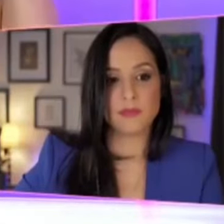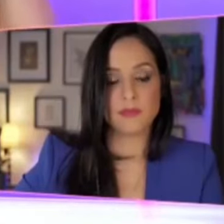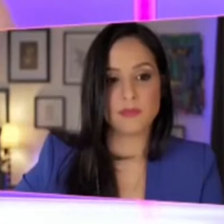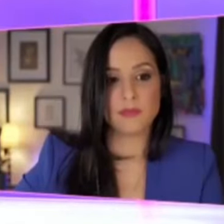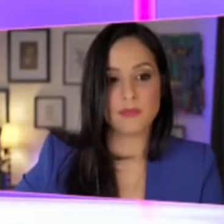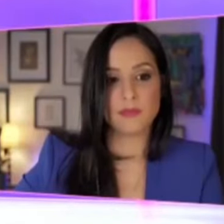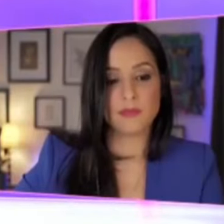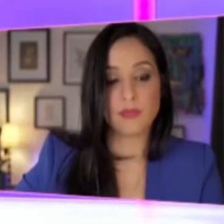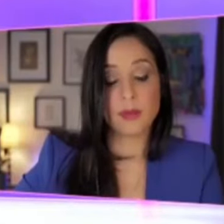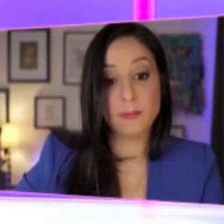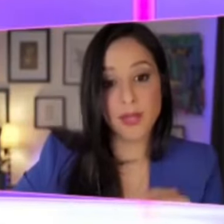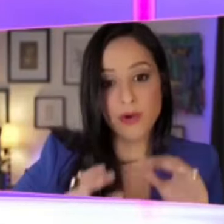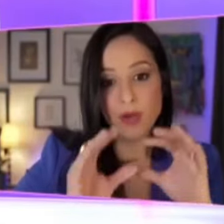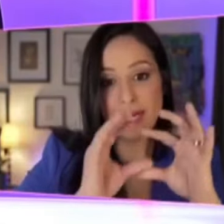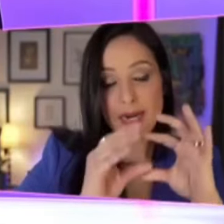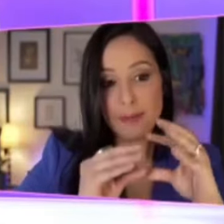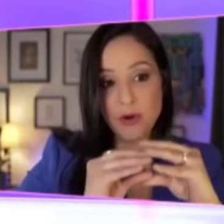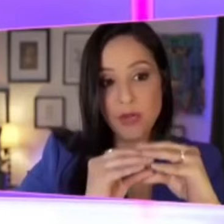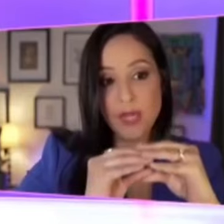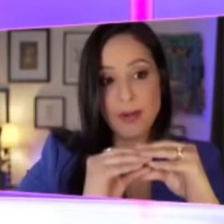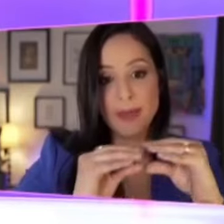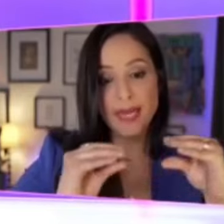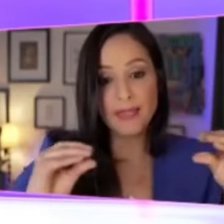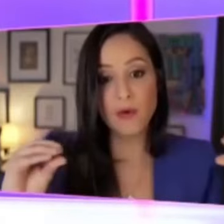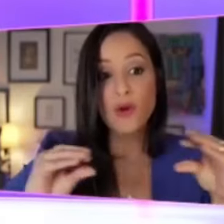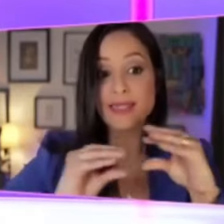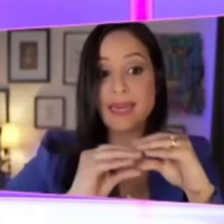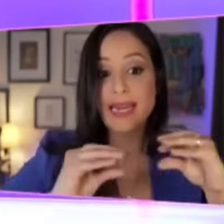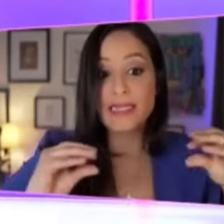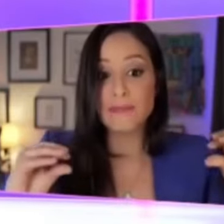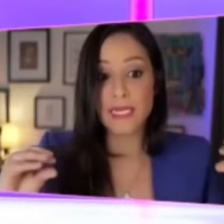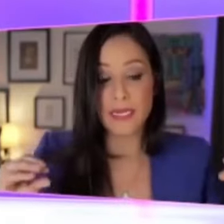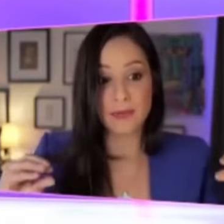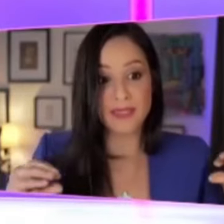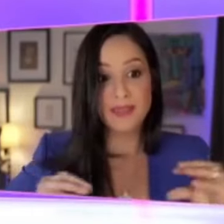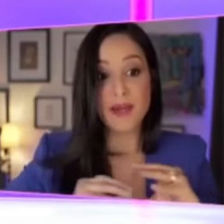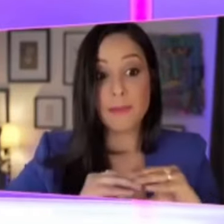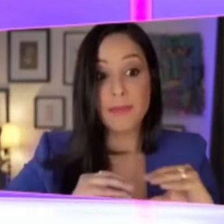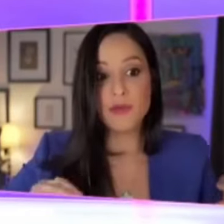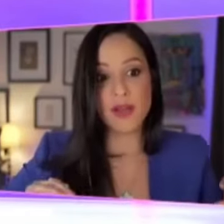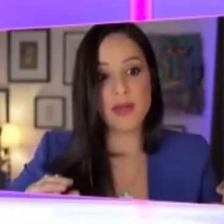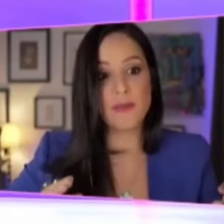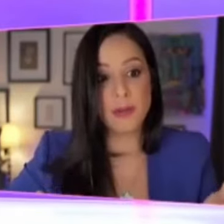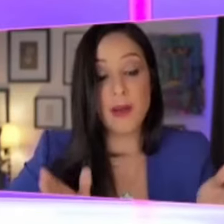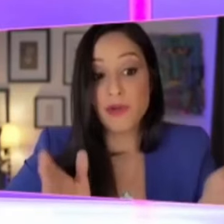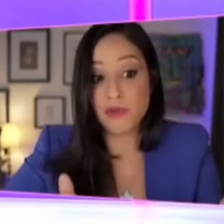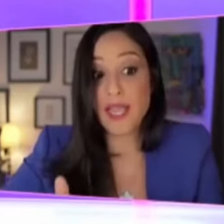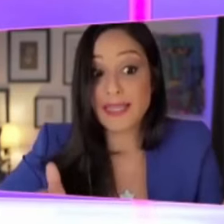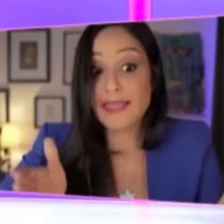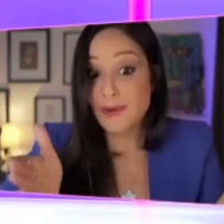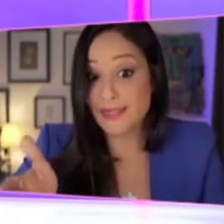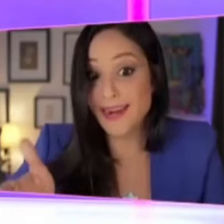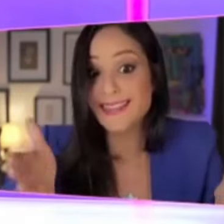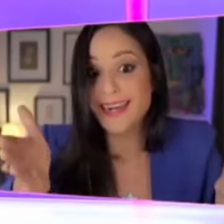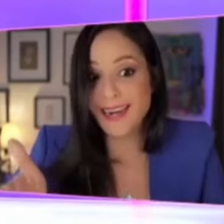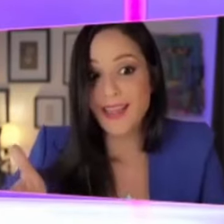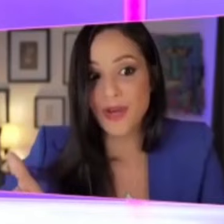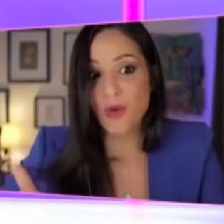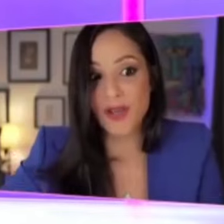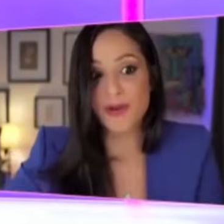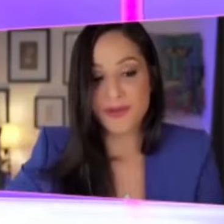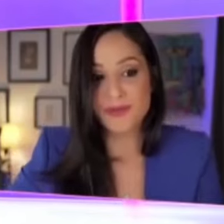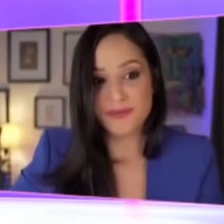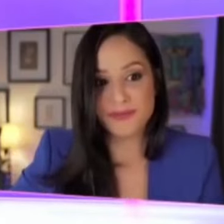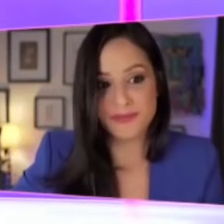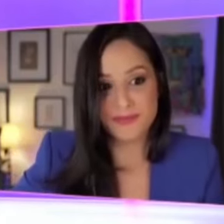una cosa leonina que pueda luego afectar. Pero que respete unas reglas mínimas. Que respete unas reglas mínimas. Por eso es que hay también hacer reglas